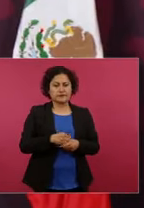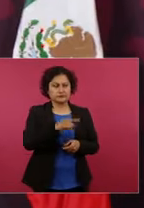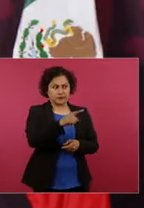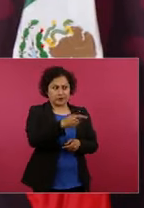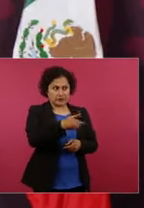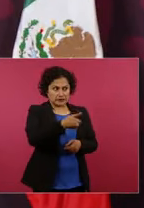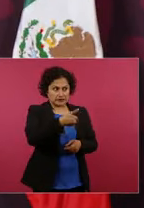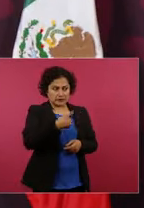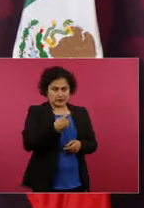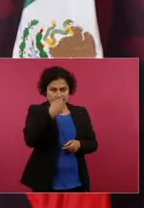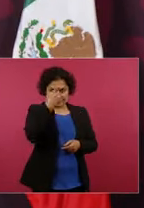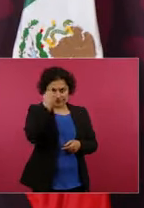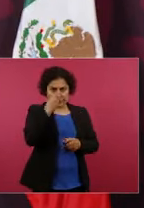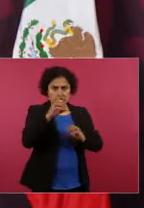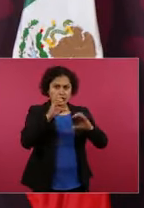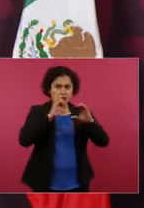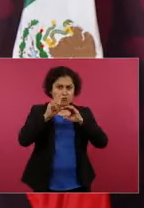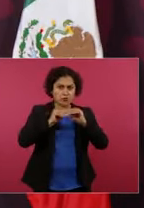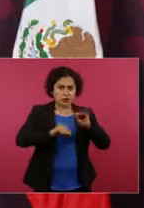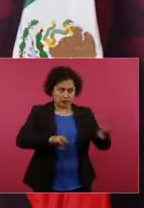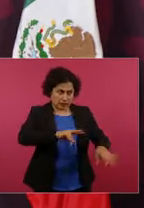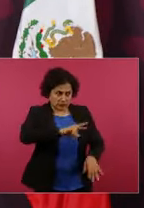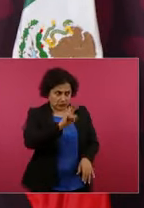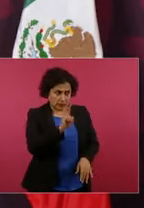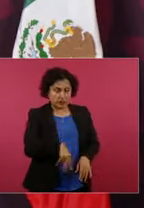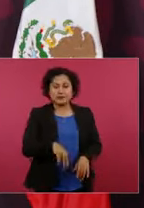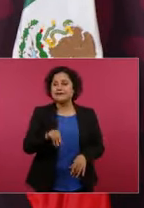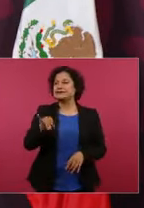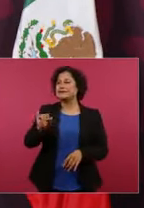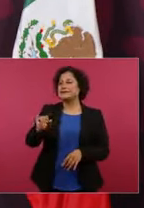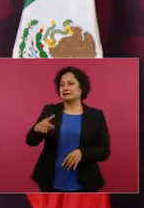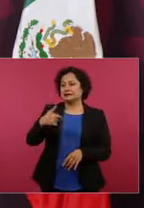comunicarse, ¿verdad, licenciado? Sí, sí, sí, yo pedí.